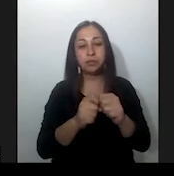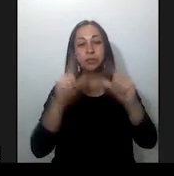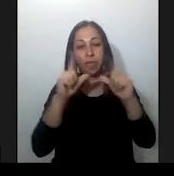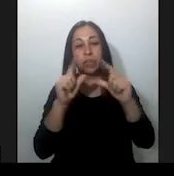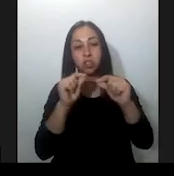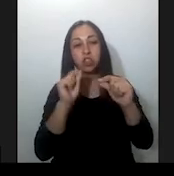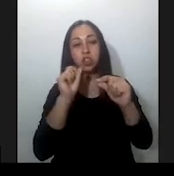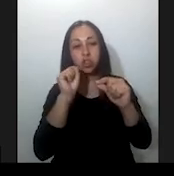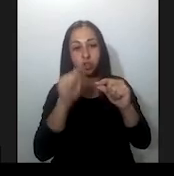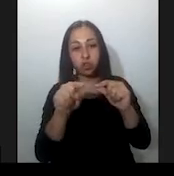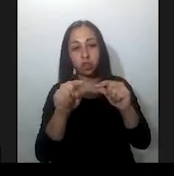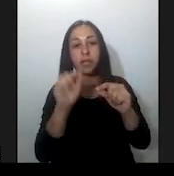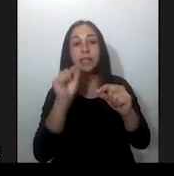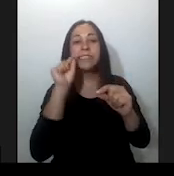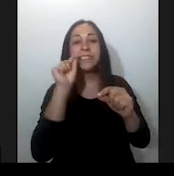datos,